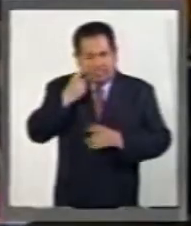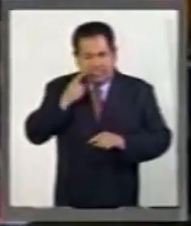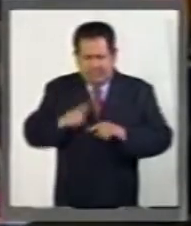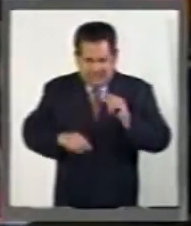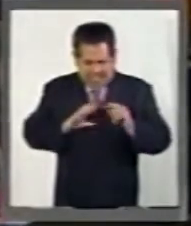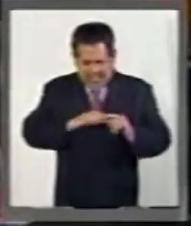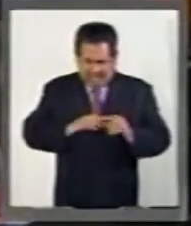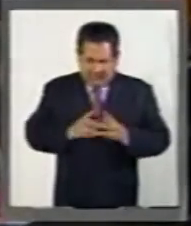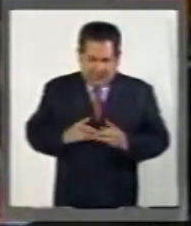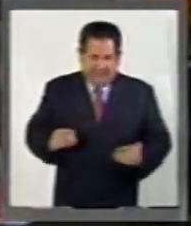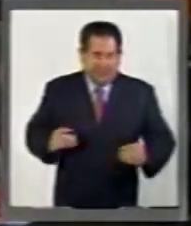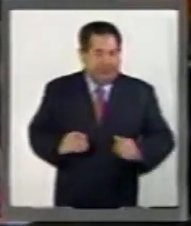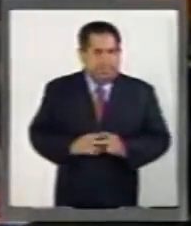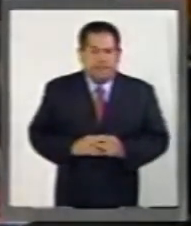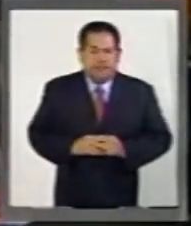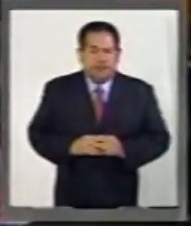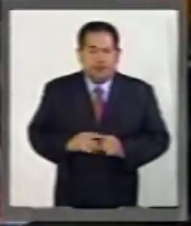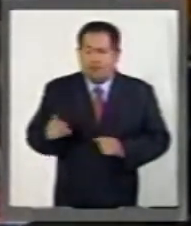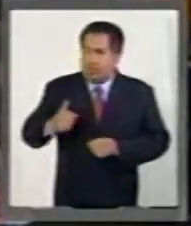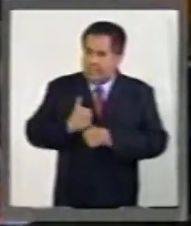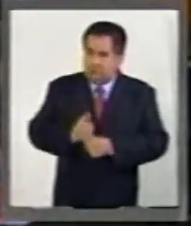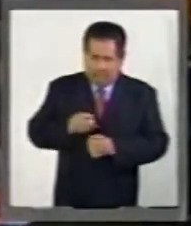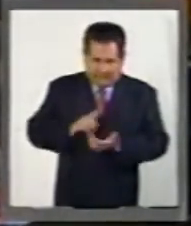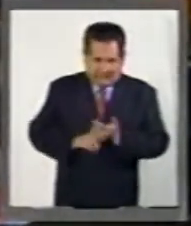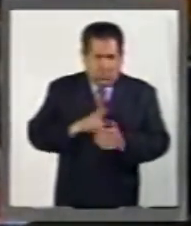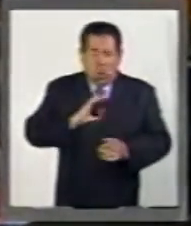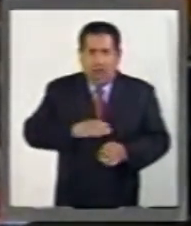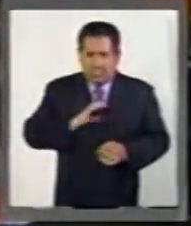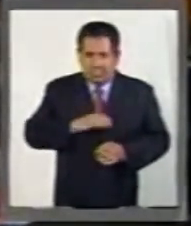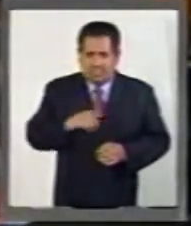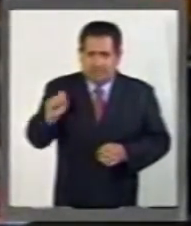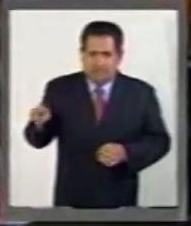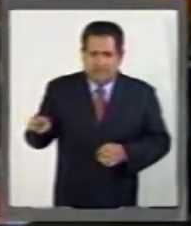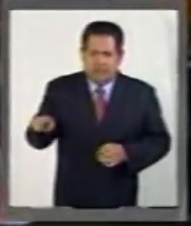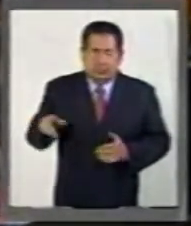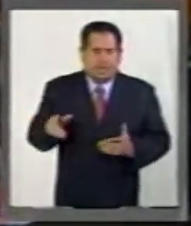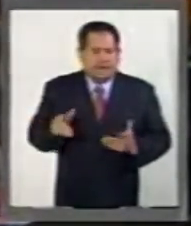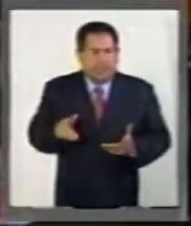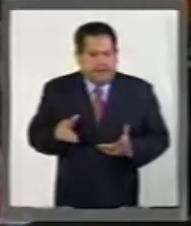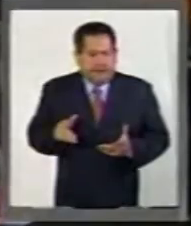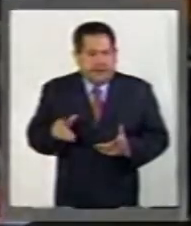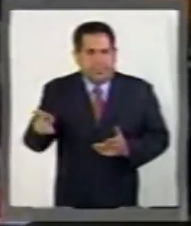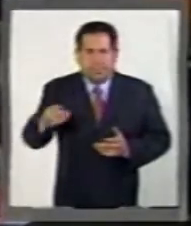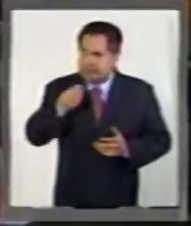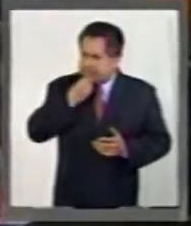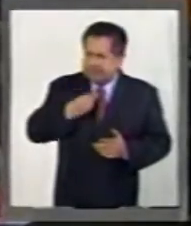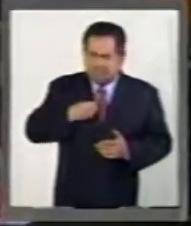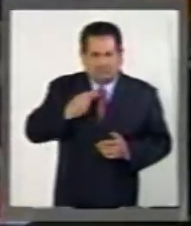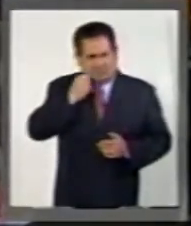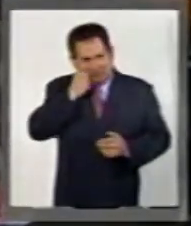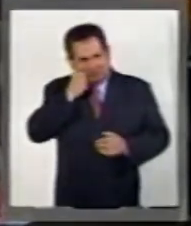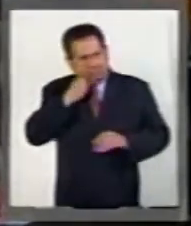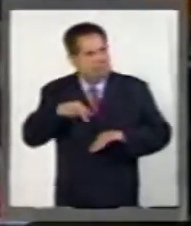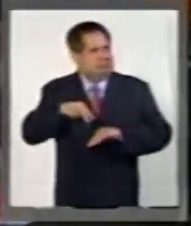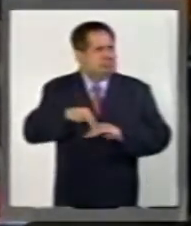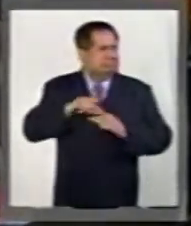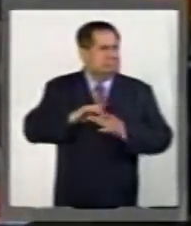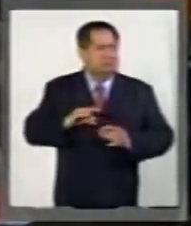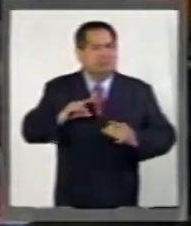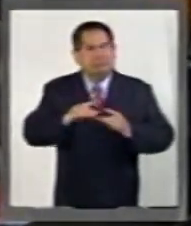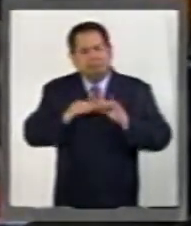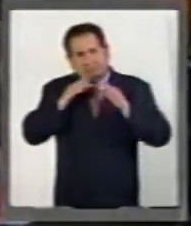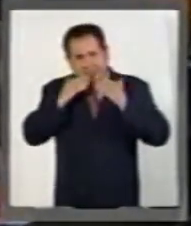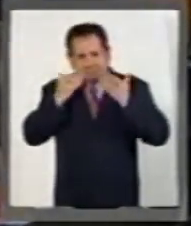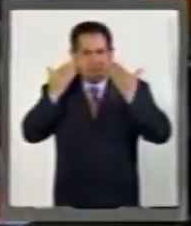el cáncer. Ella lo sufrió en carne propia y a pesar de ello permaneció siempre con la